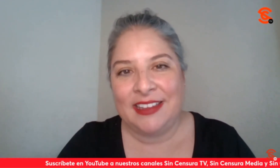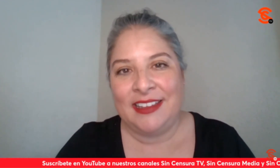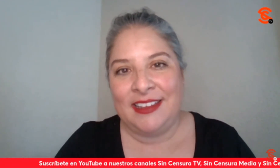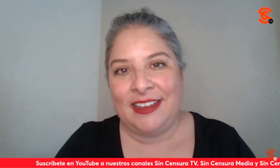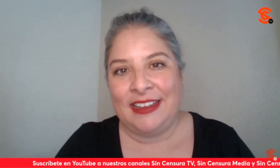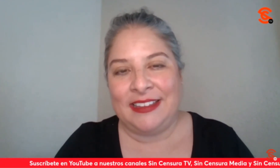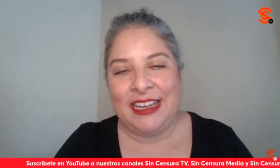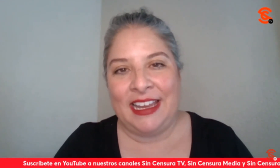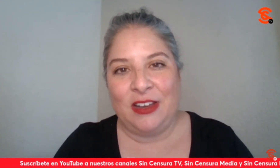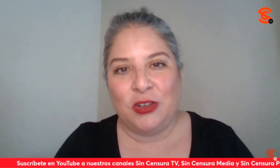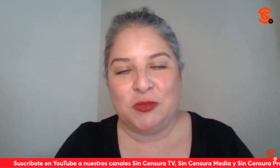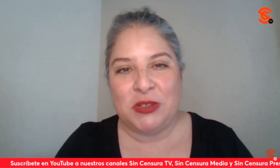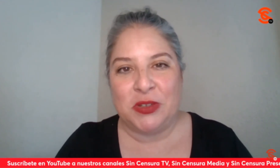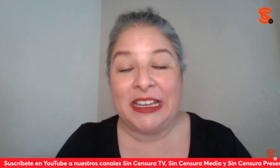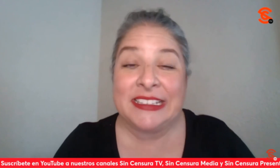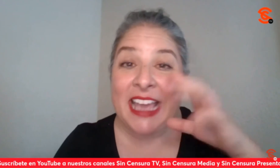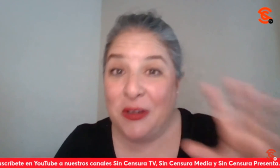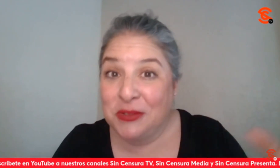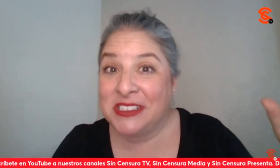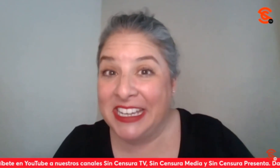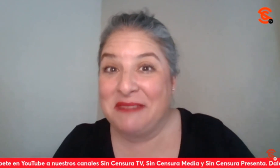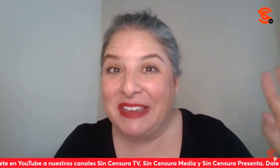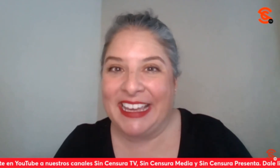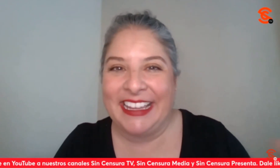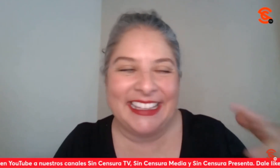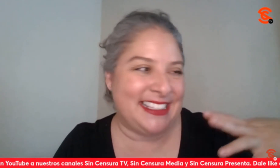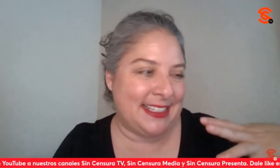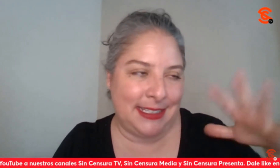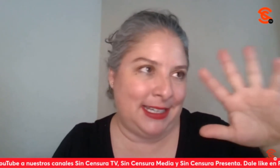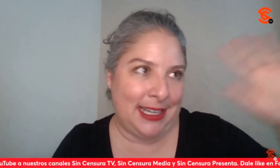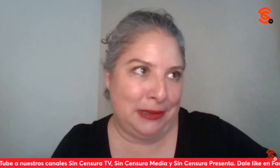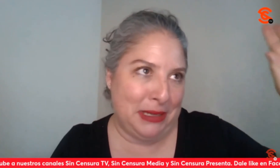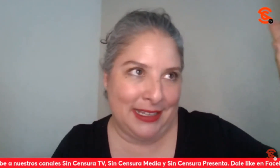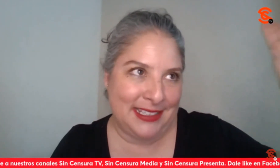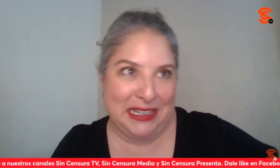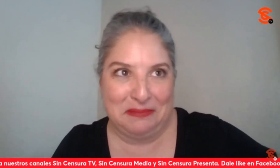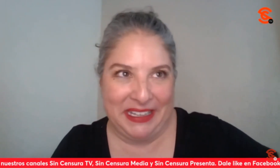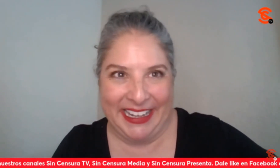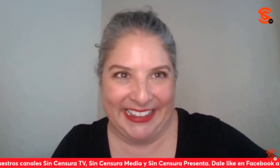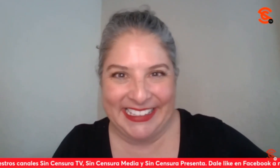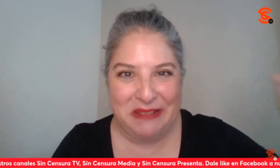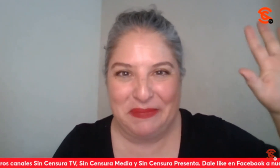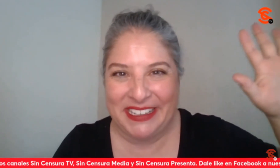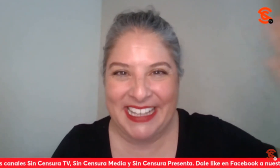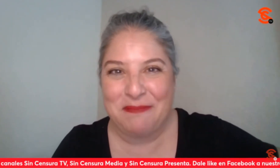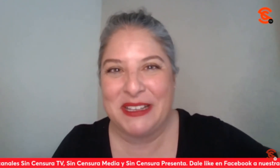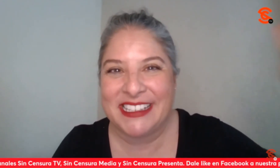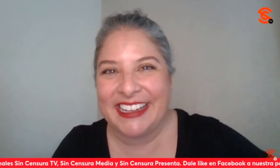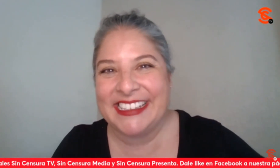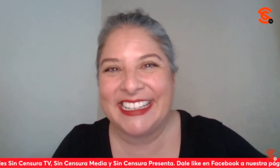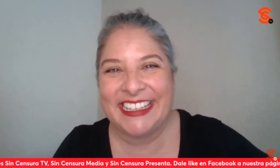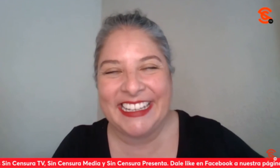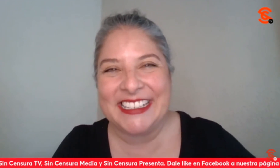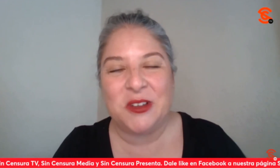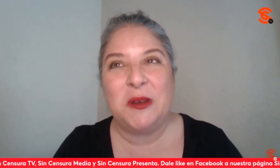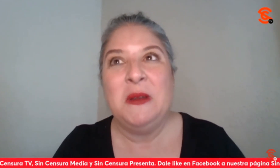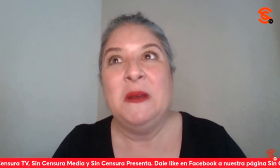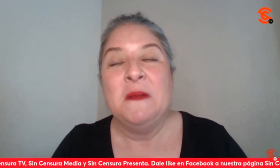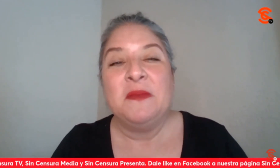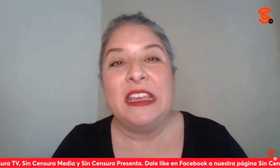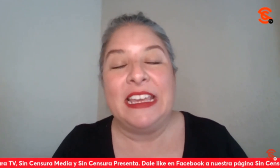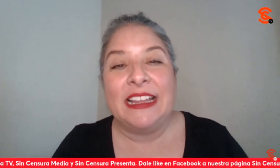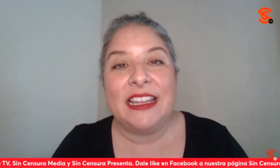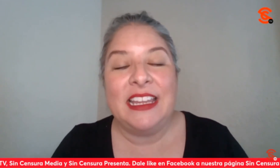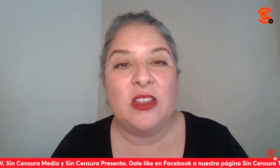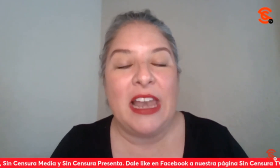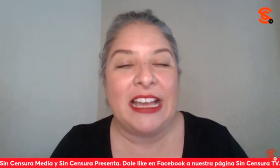complicidad entre los personajes que aún siguen vigentes, que es increíble que sigan vigentes a pesar de ser quienes son,